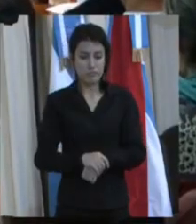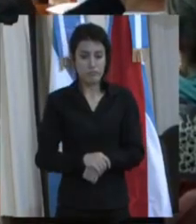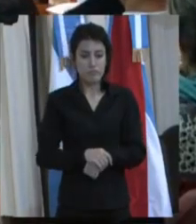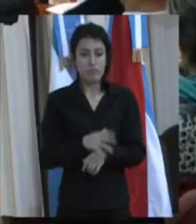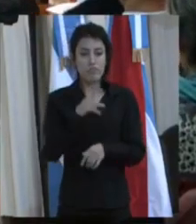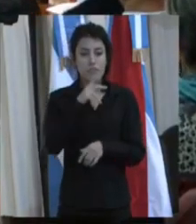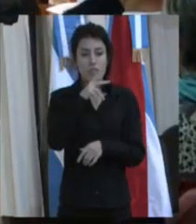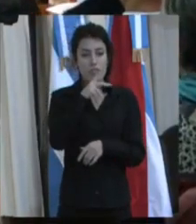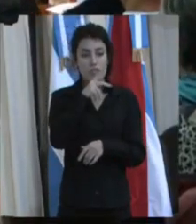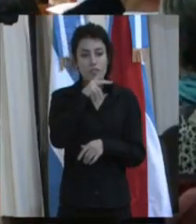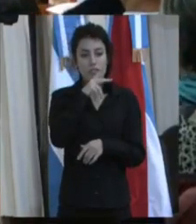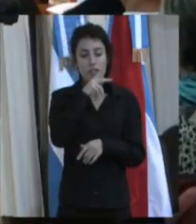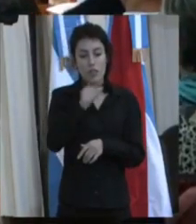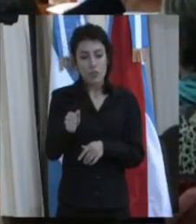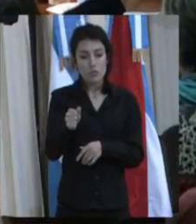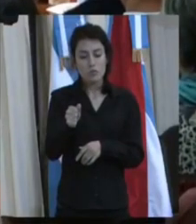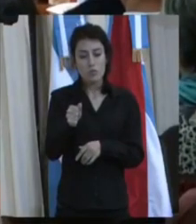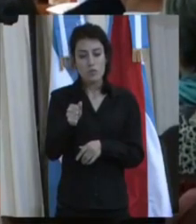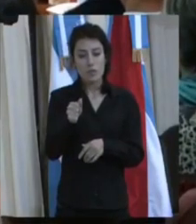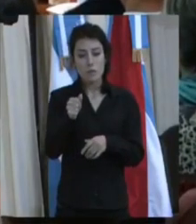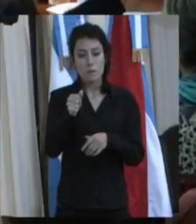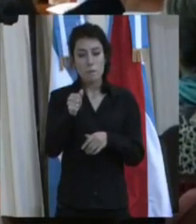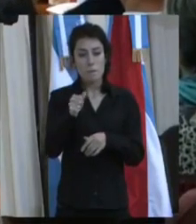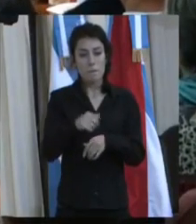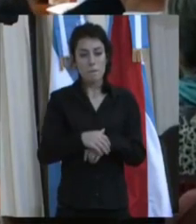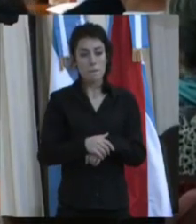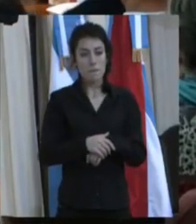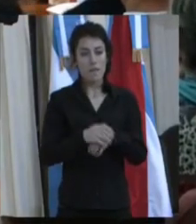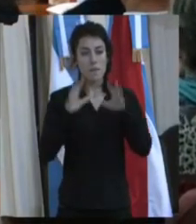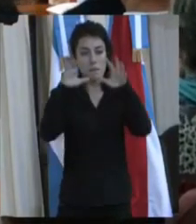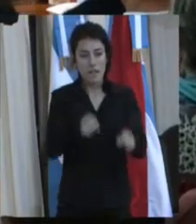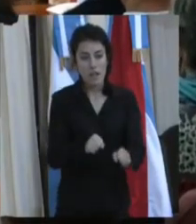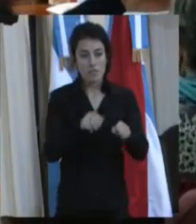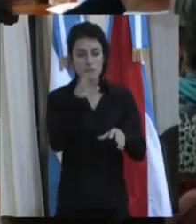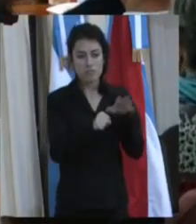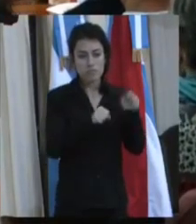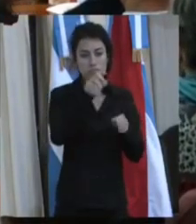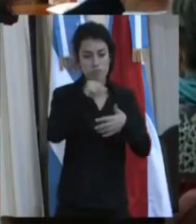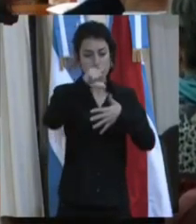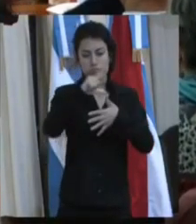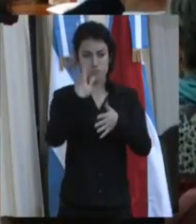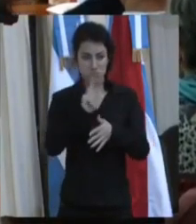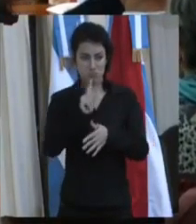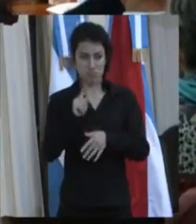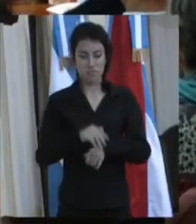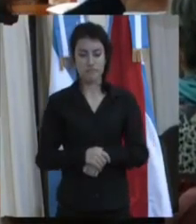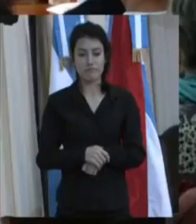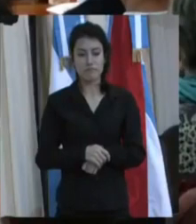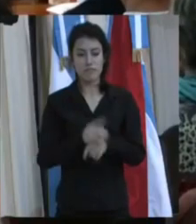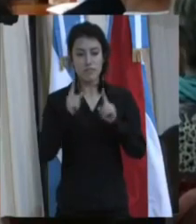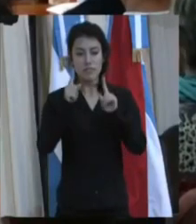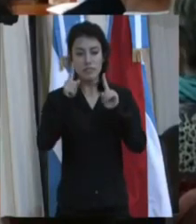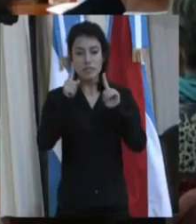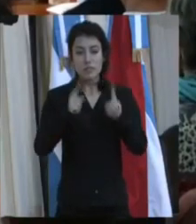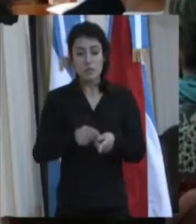imperialismo que va a ser algo característico de los estudiantes. Entonces tenemos que la reforma, además de tener este impulso